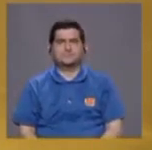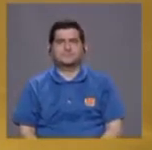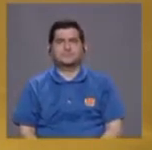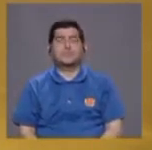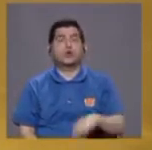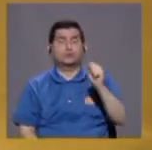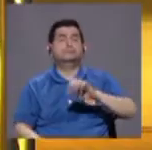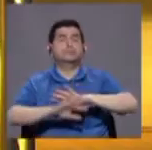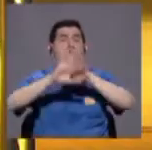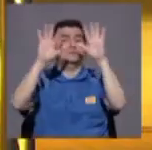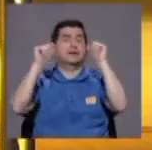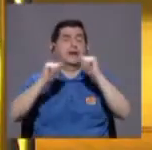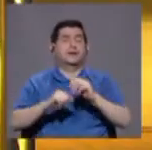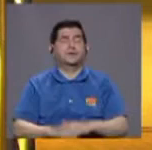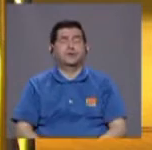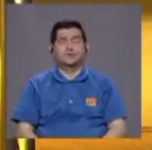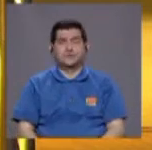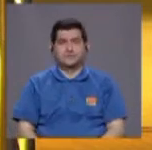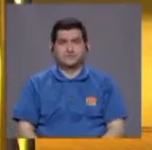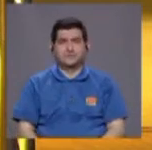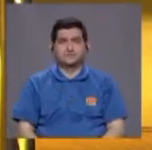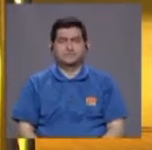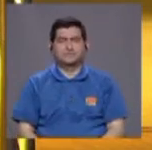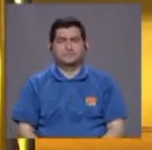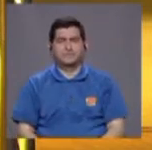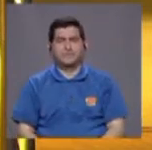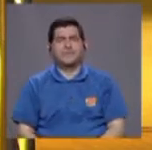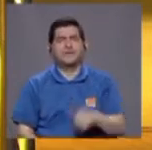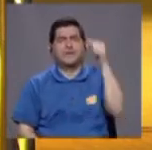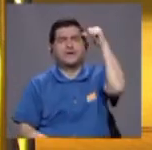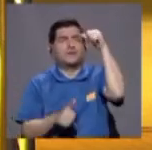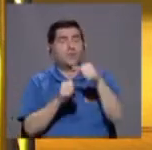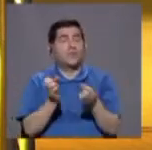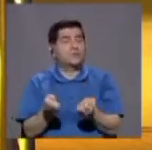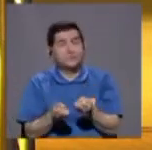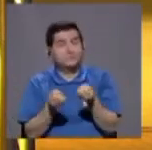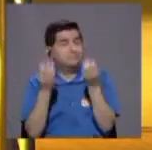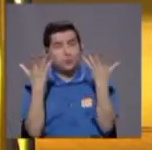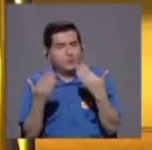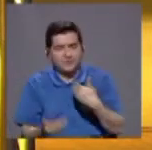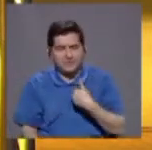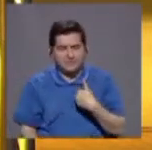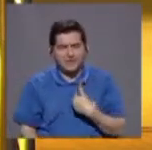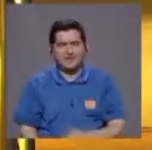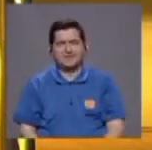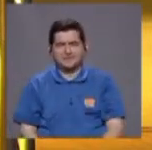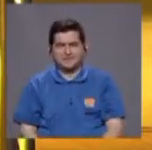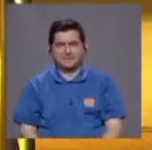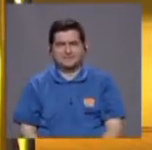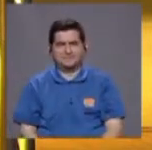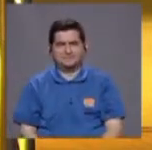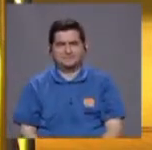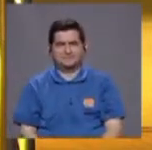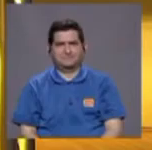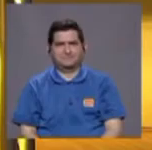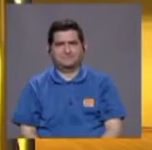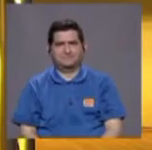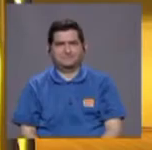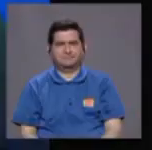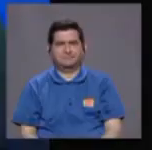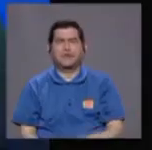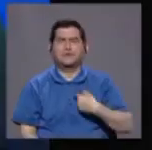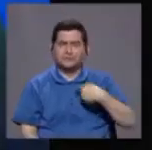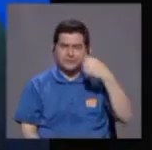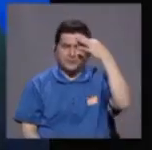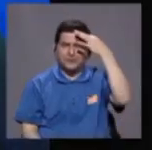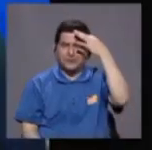Sí, claro. Pues mira, hay muchos recuerdos muy agradables de parte de él. Me